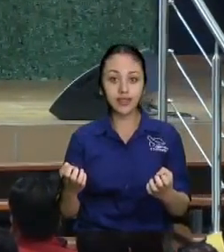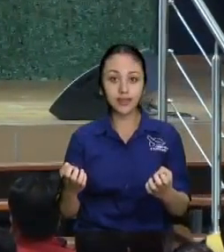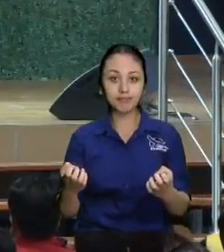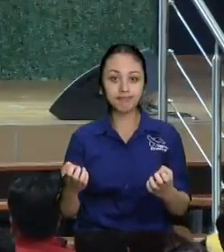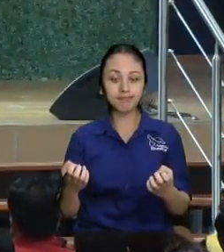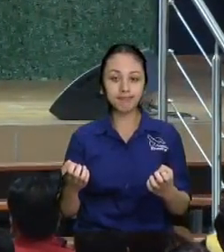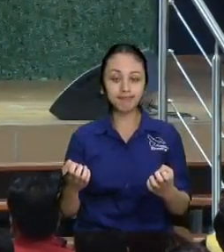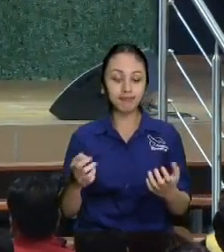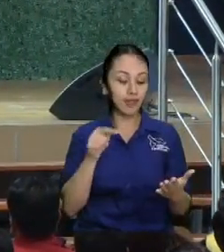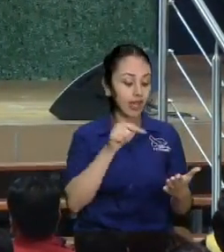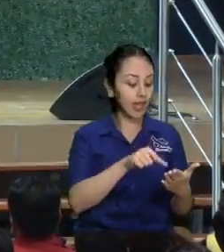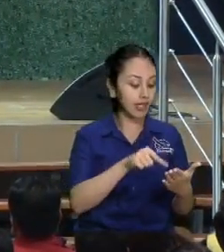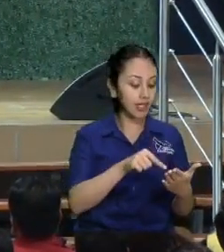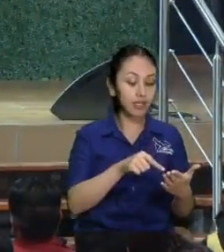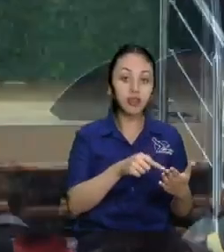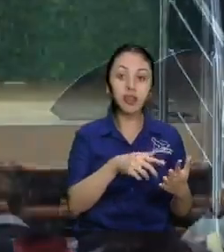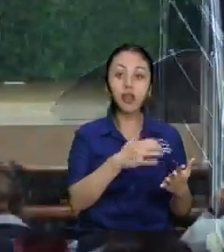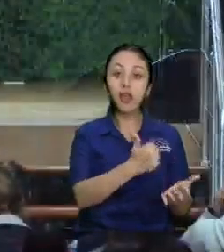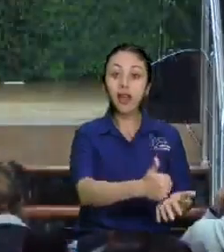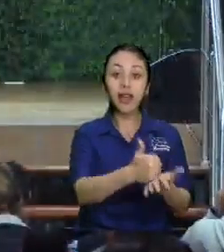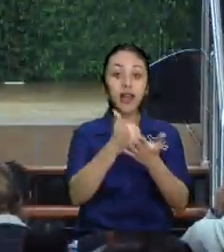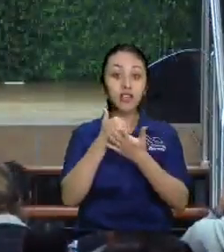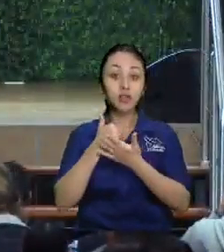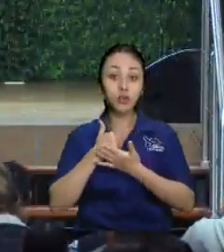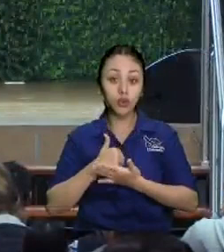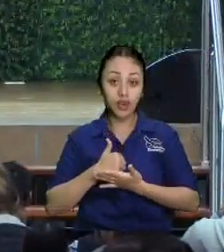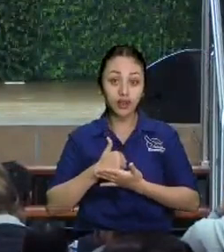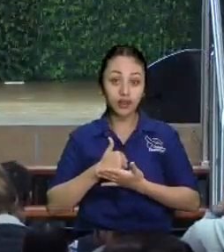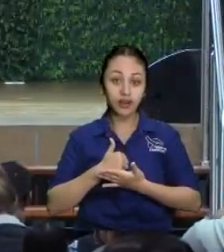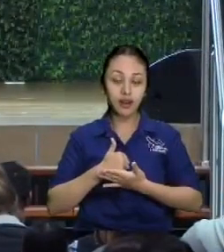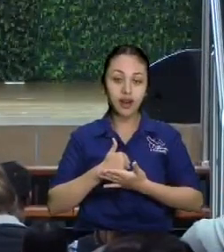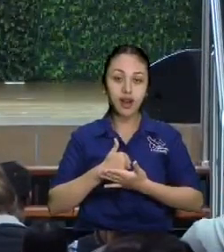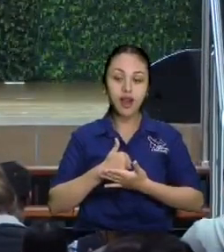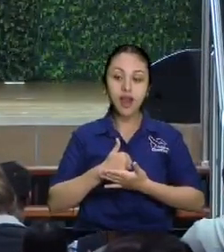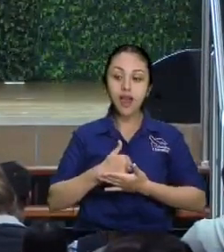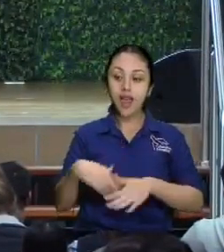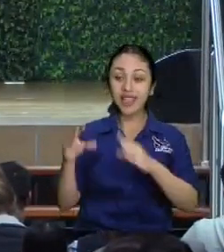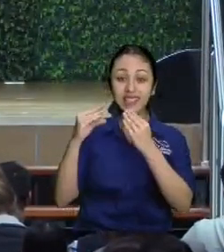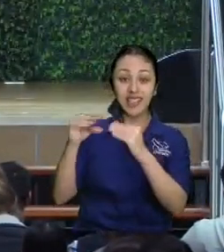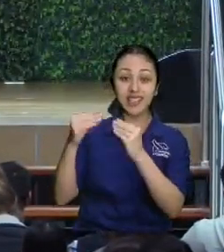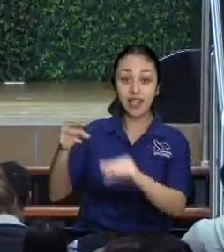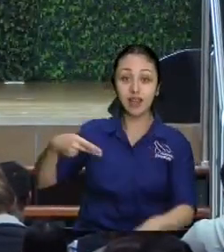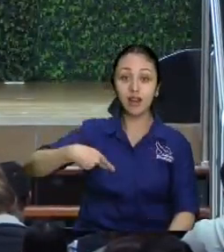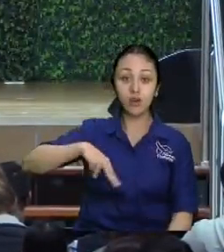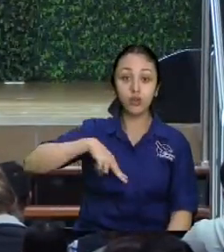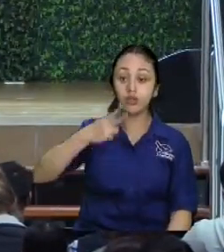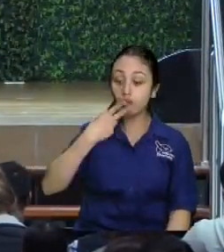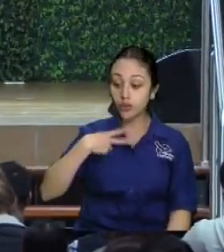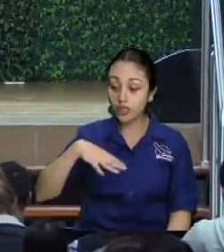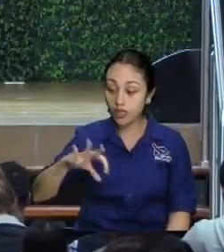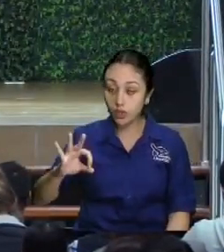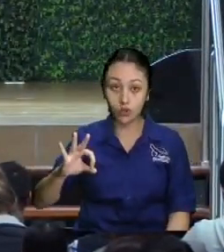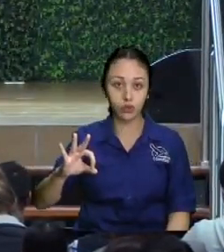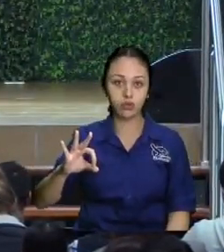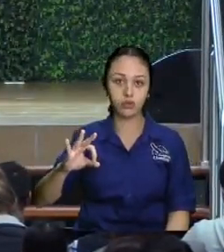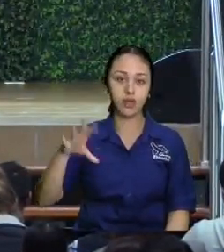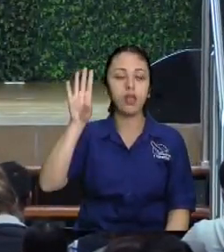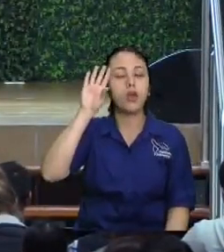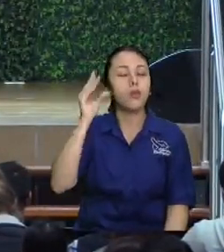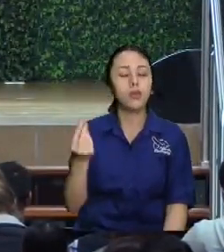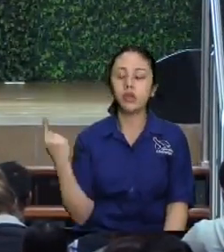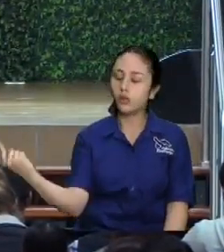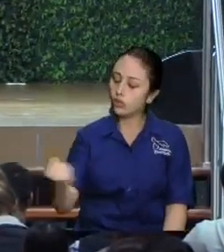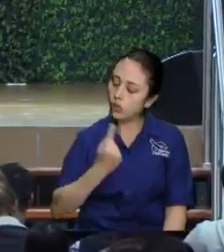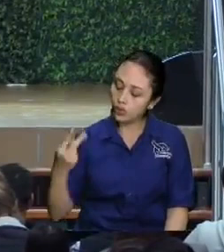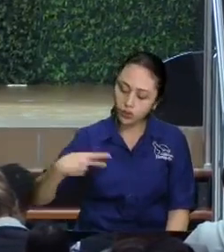eso nos va a ayudar a enderezar a nuestros hijos, hermanos. Y todos nosotros deseamos el bien y la